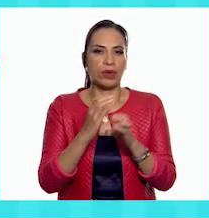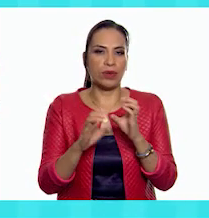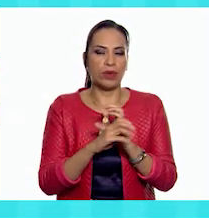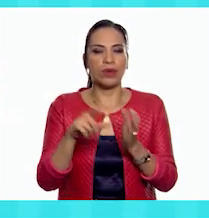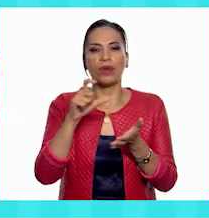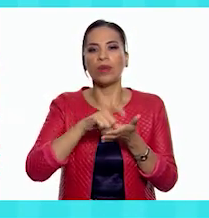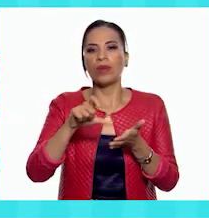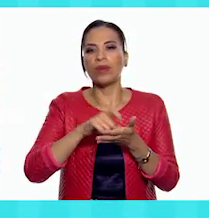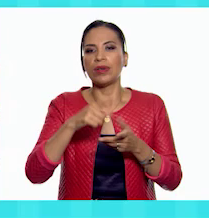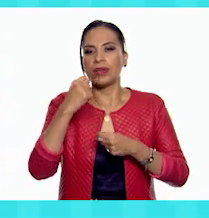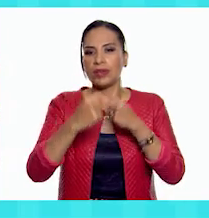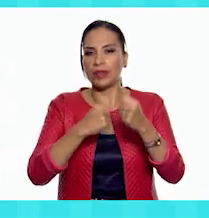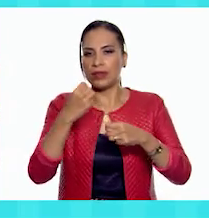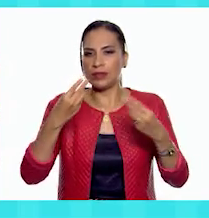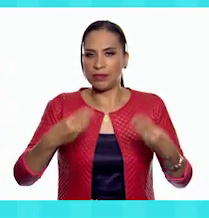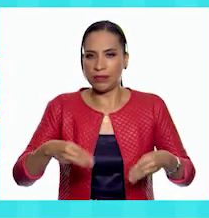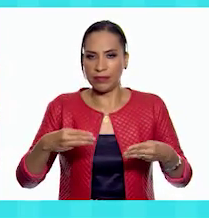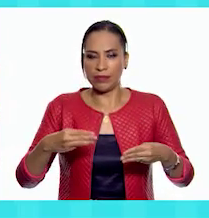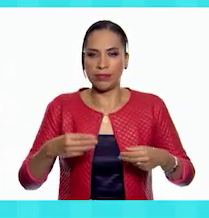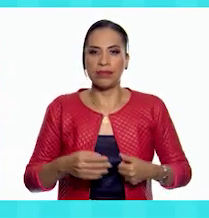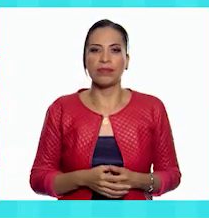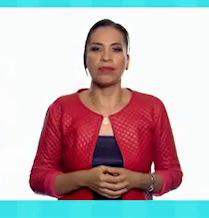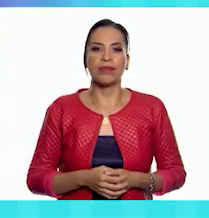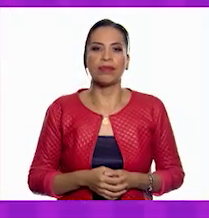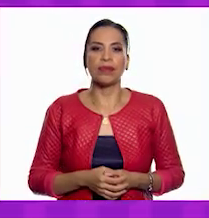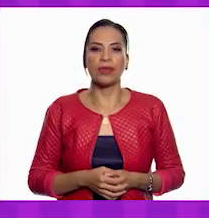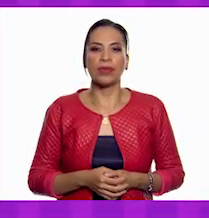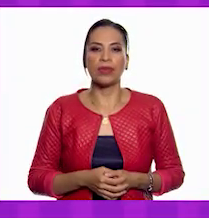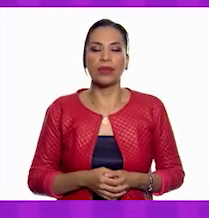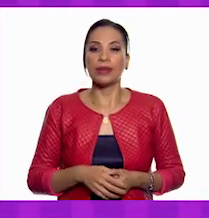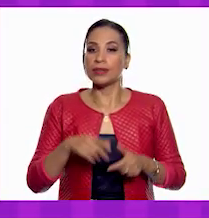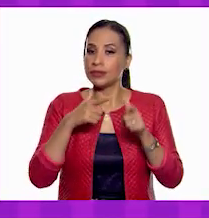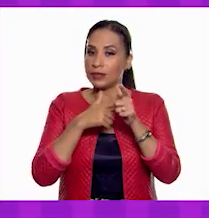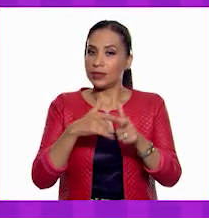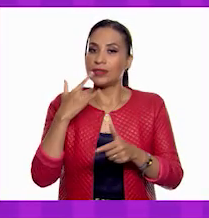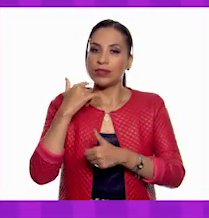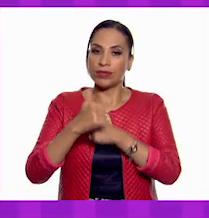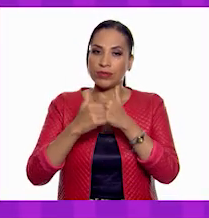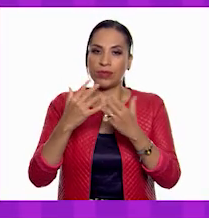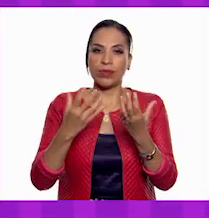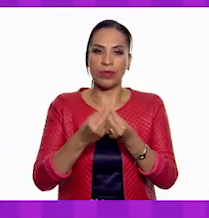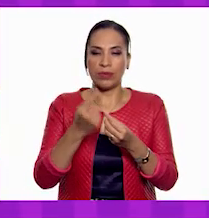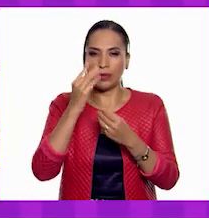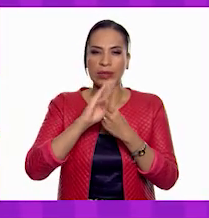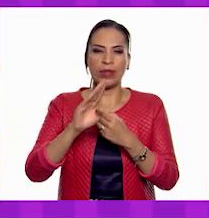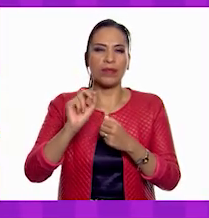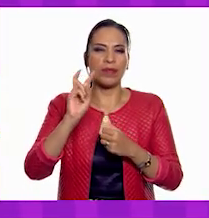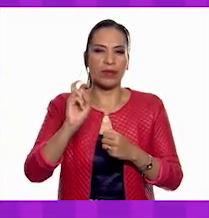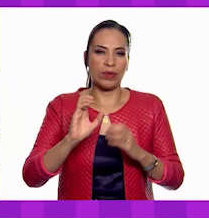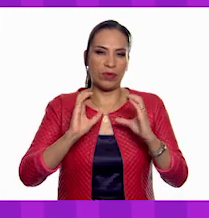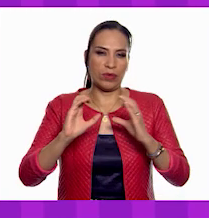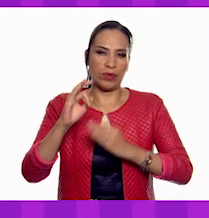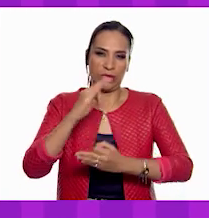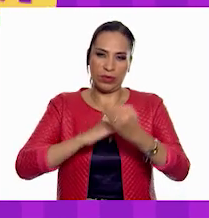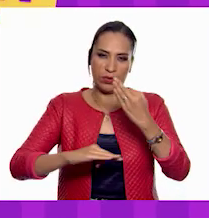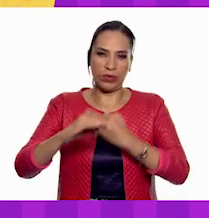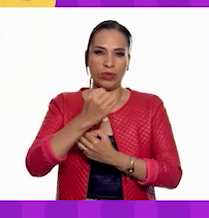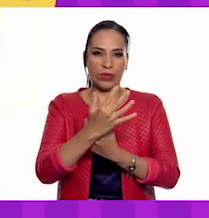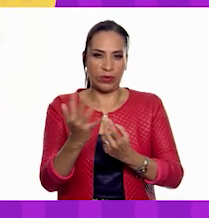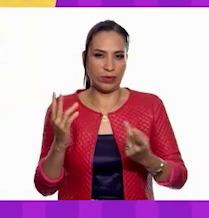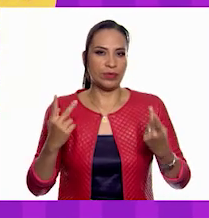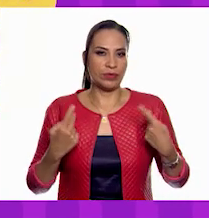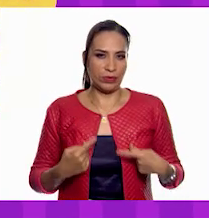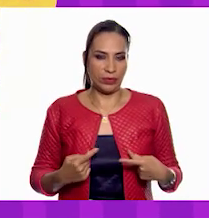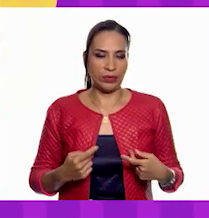cosas que compres en la tienda o en el supermercado. Sigamos luchando juntos contra este virus cuidándonos los unos